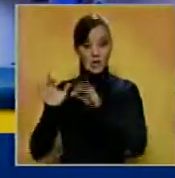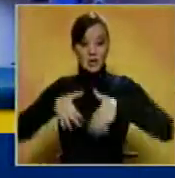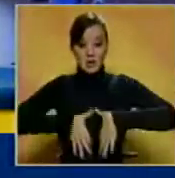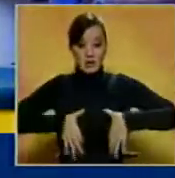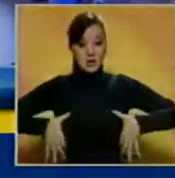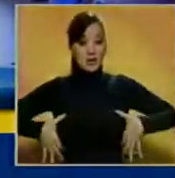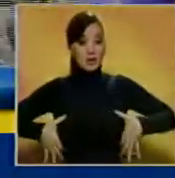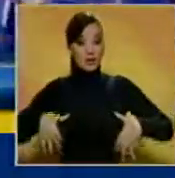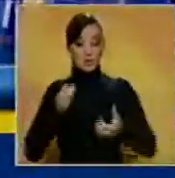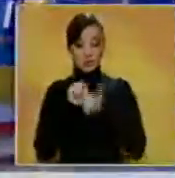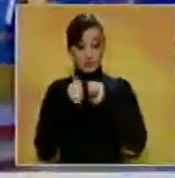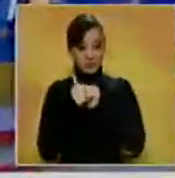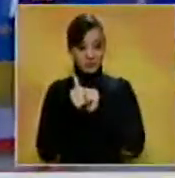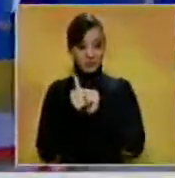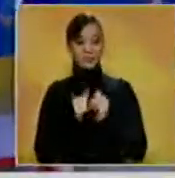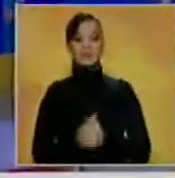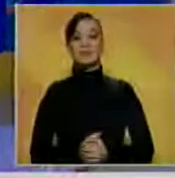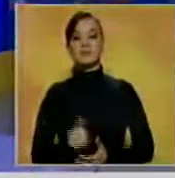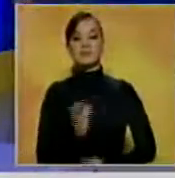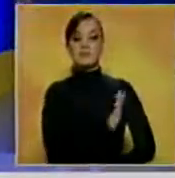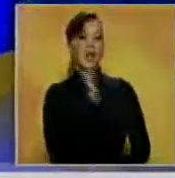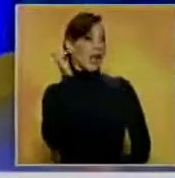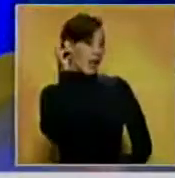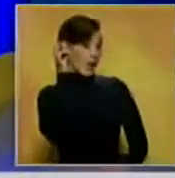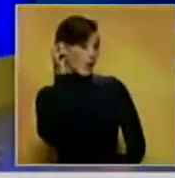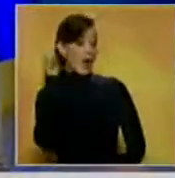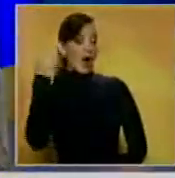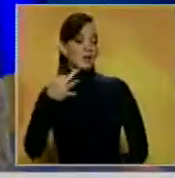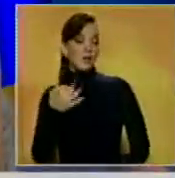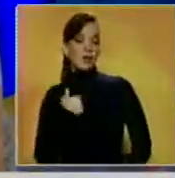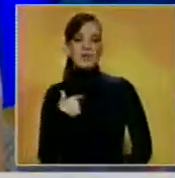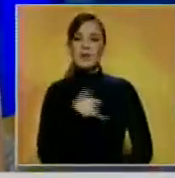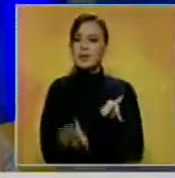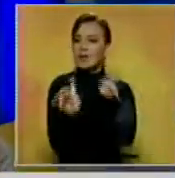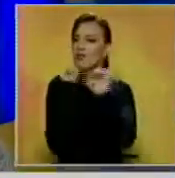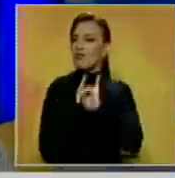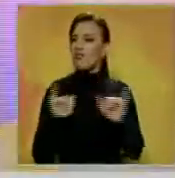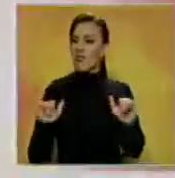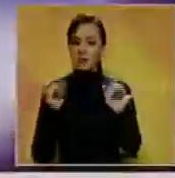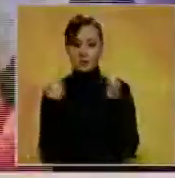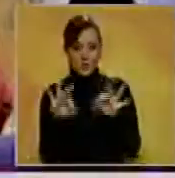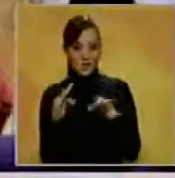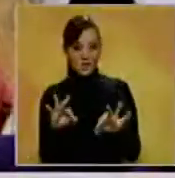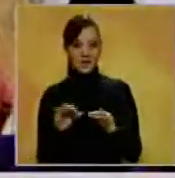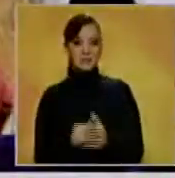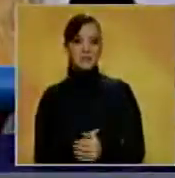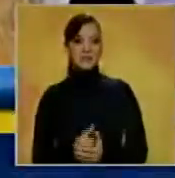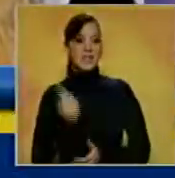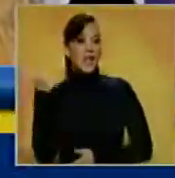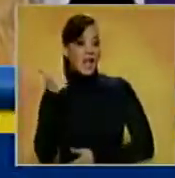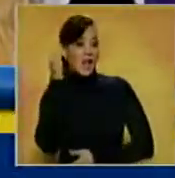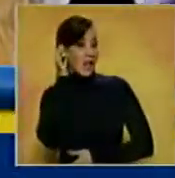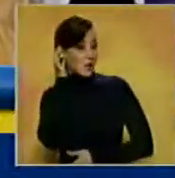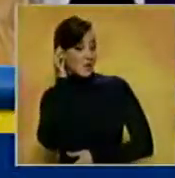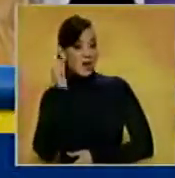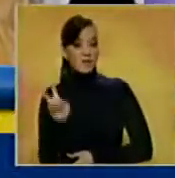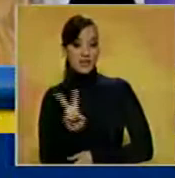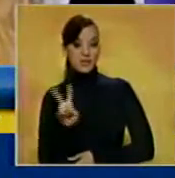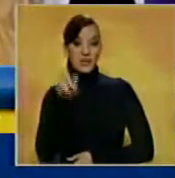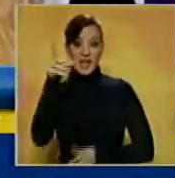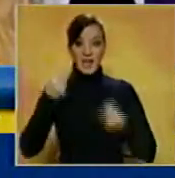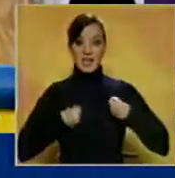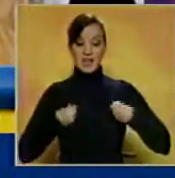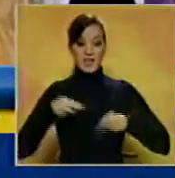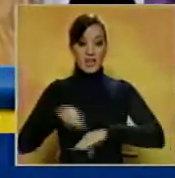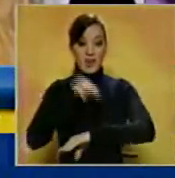sujetadores deportivos. Y Marjorie de Sousa asegura que anda felizmente soltera. La rubia actriz venezolana radicada en Miami